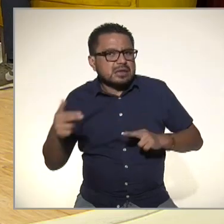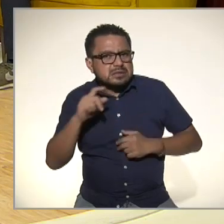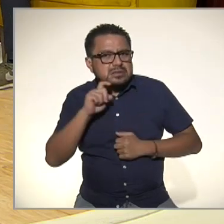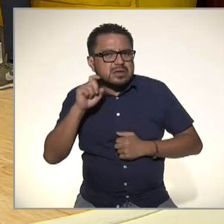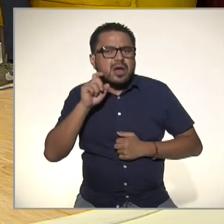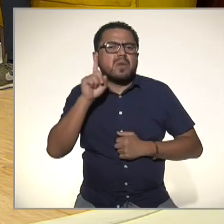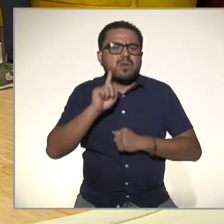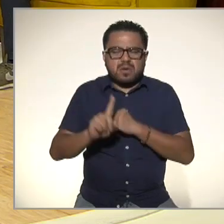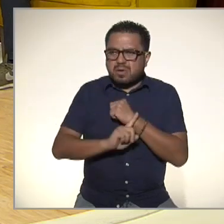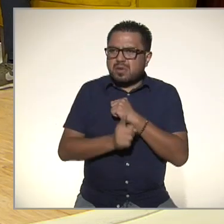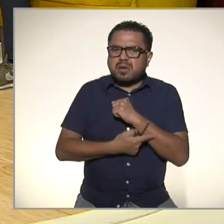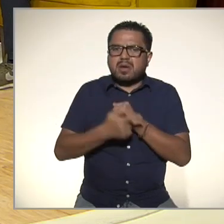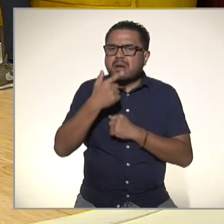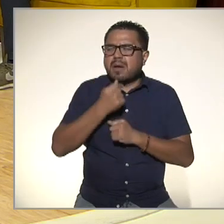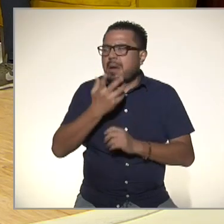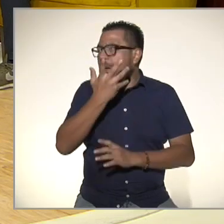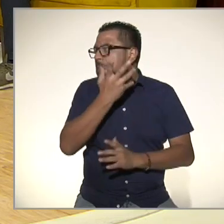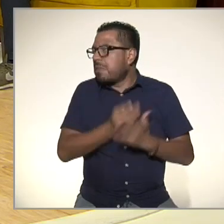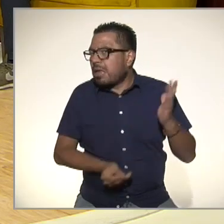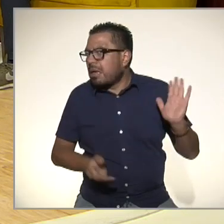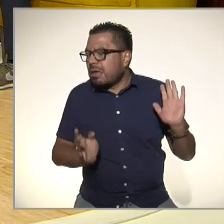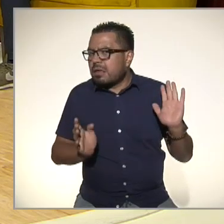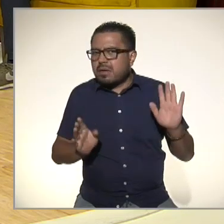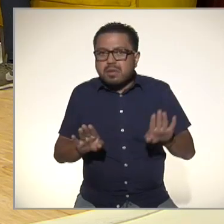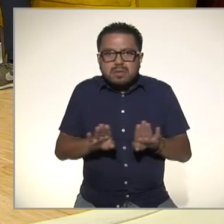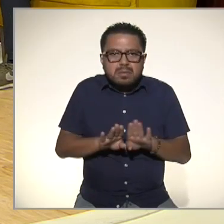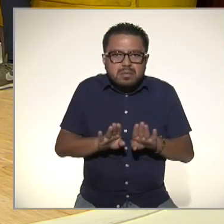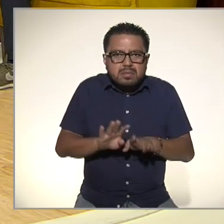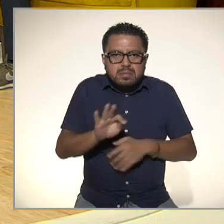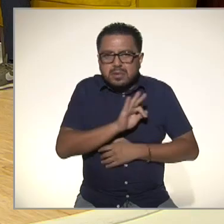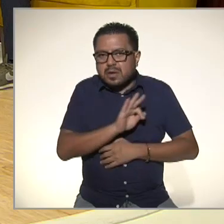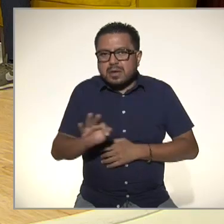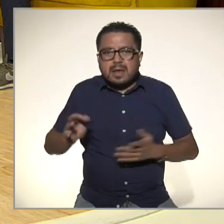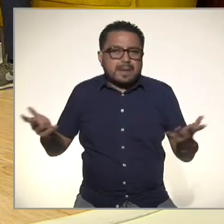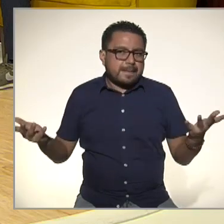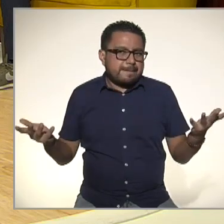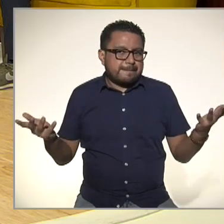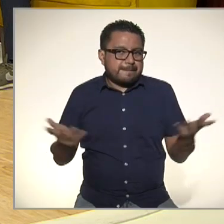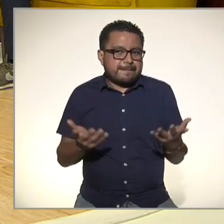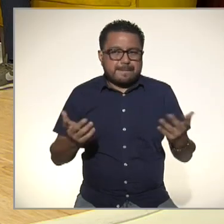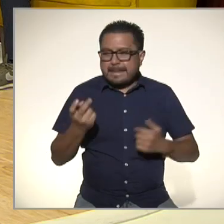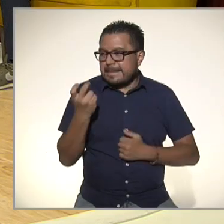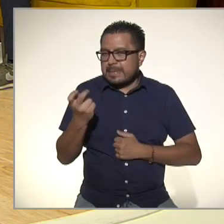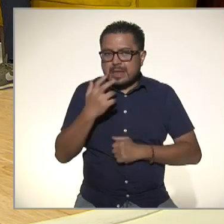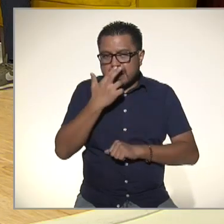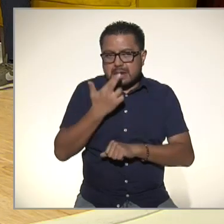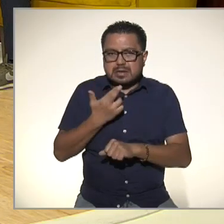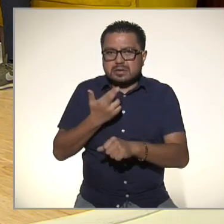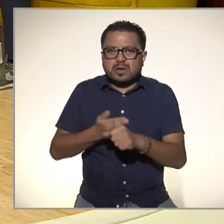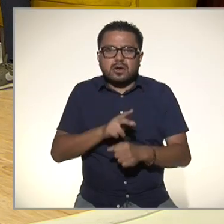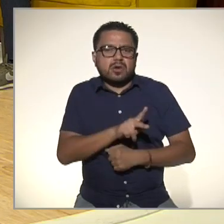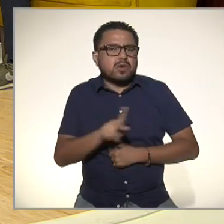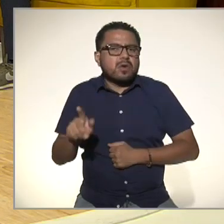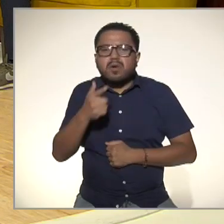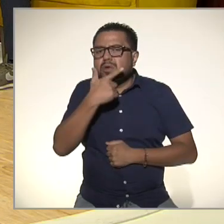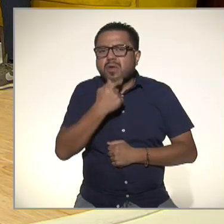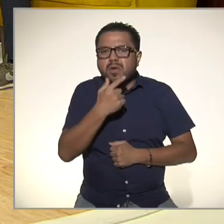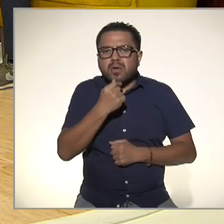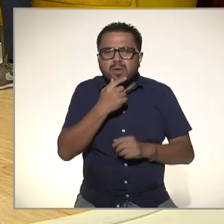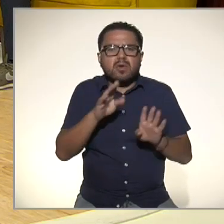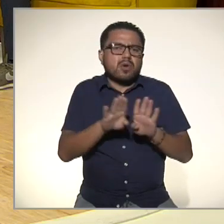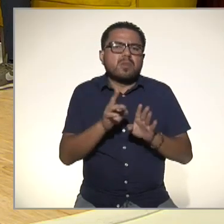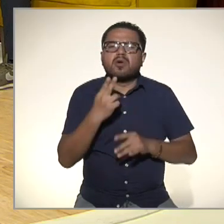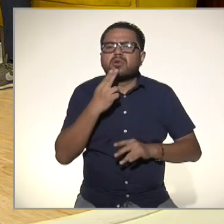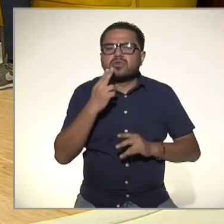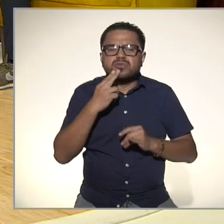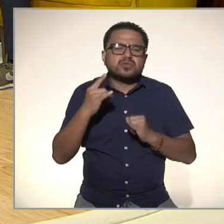se embaraza, el hombre sale corriendo, desaparece. ¿Cómo podemos hacer que haya esa responsabilidad en los hombres? El hecho de usar condón,